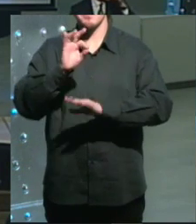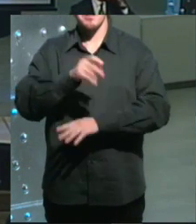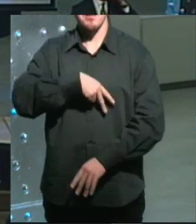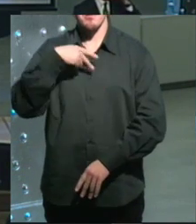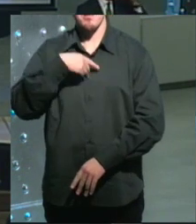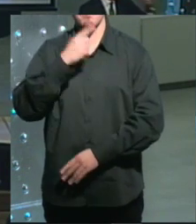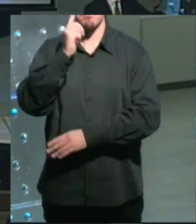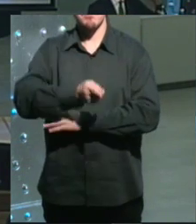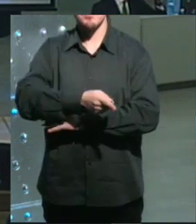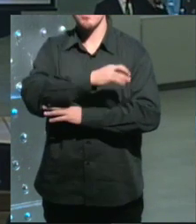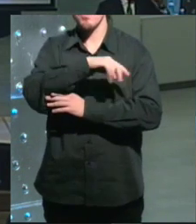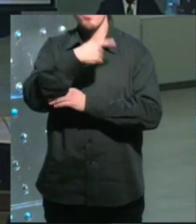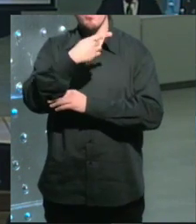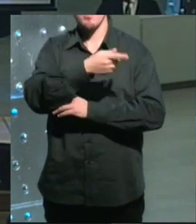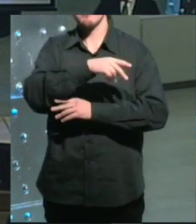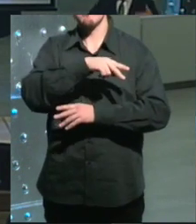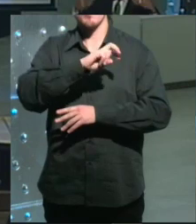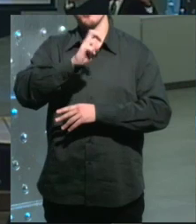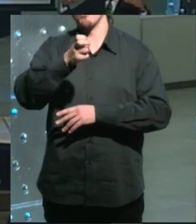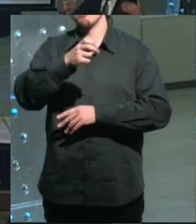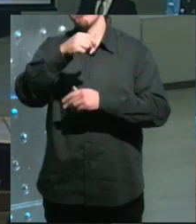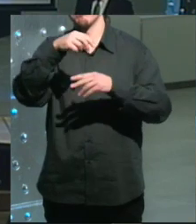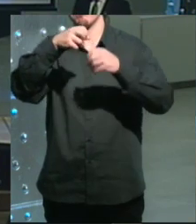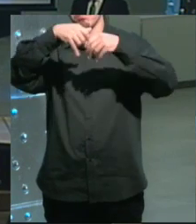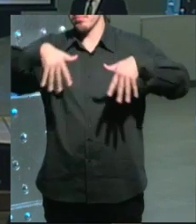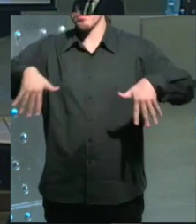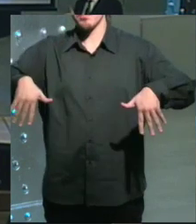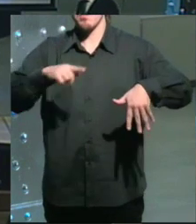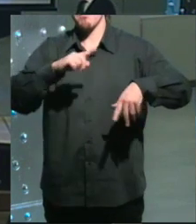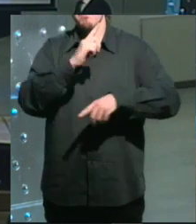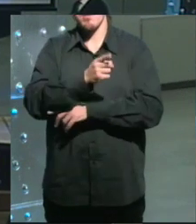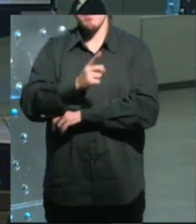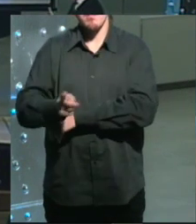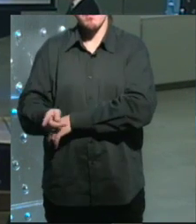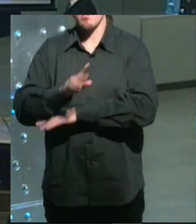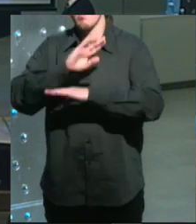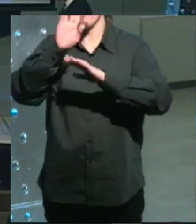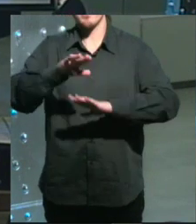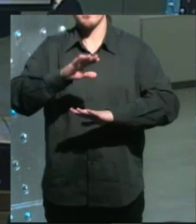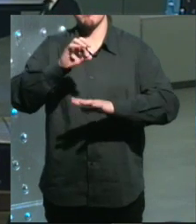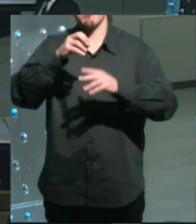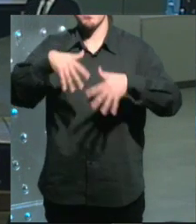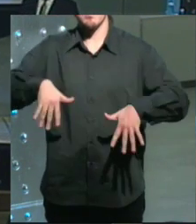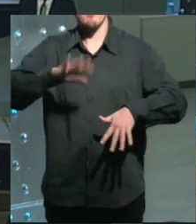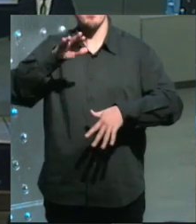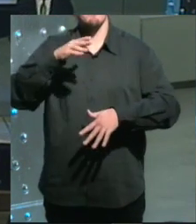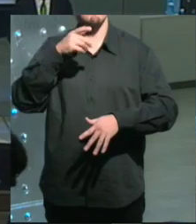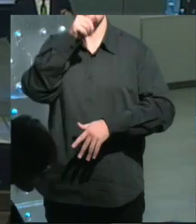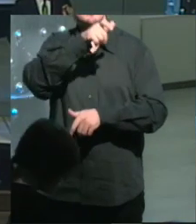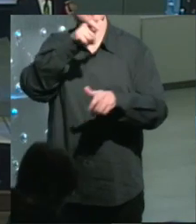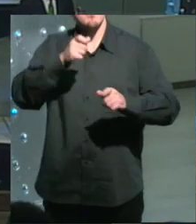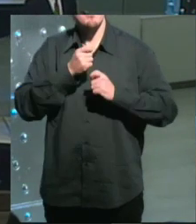el teniente se las pasaba al sargento, el sargento a los soldados, y era una cascada. La gente no se le pedía que tuviese criterio propio. De hecho,